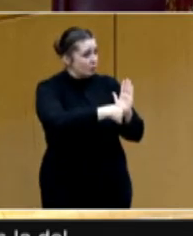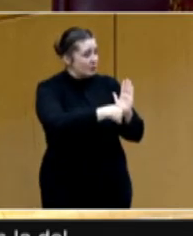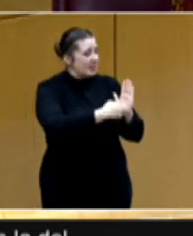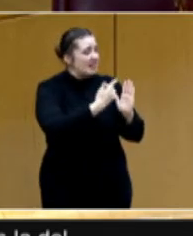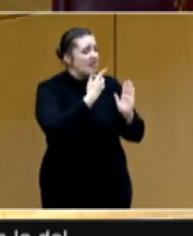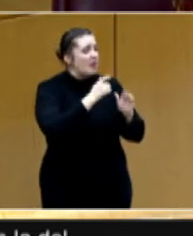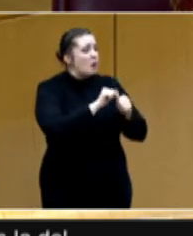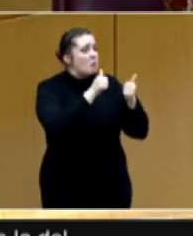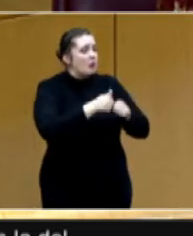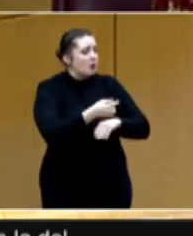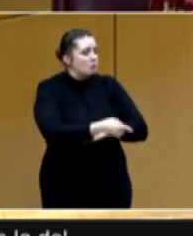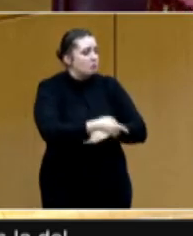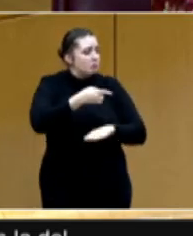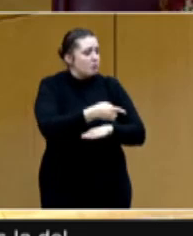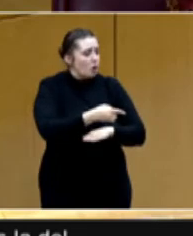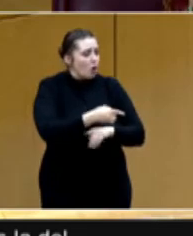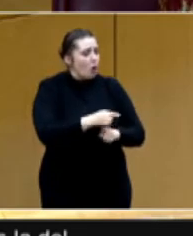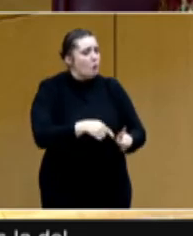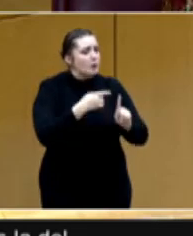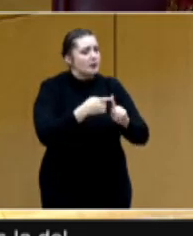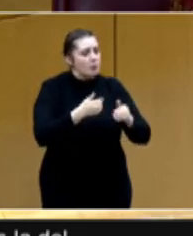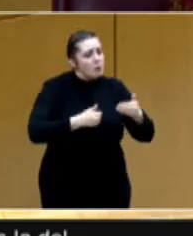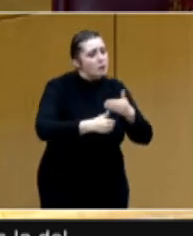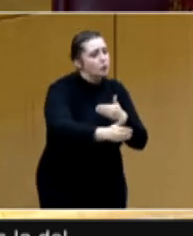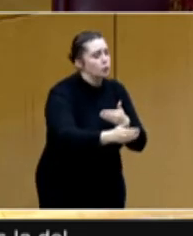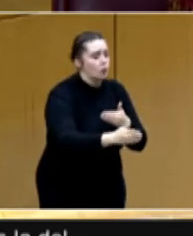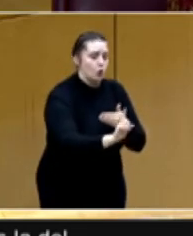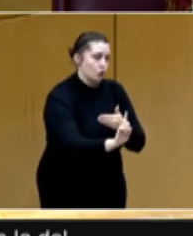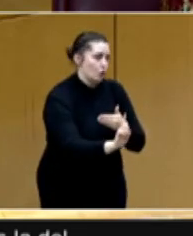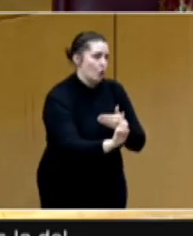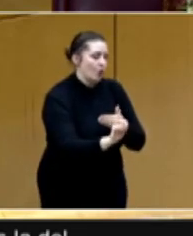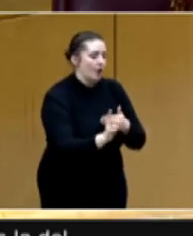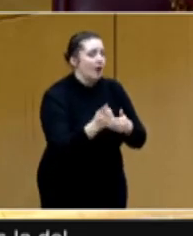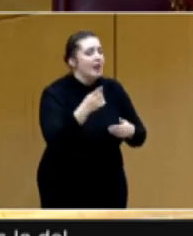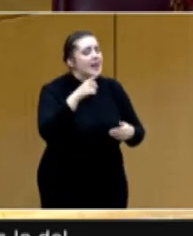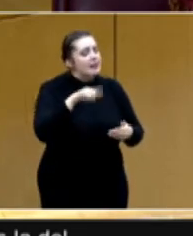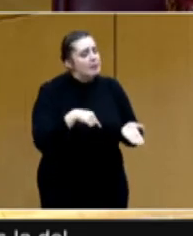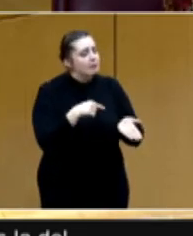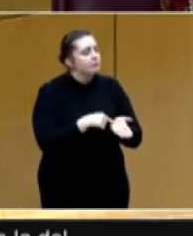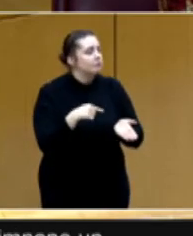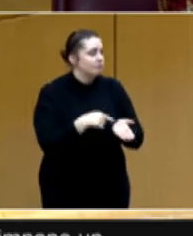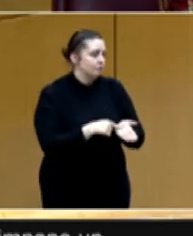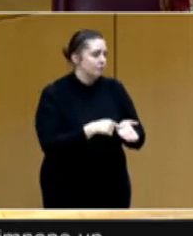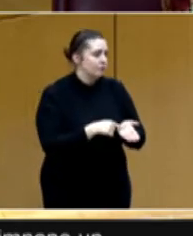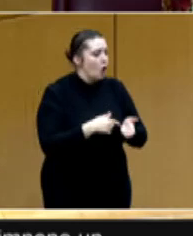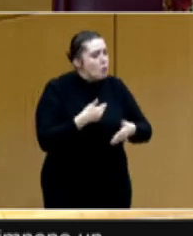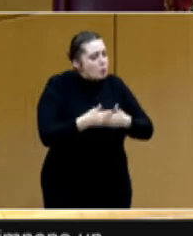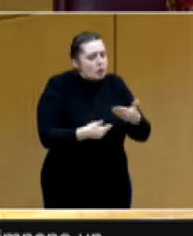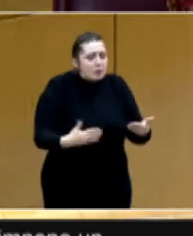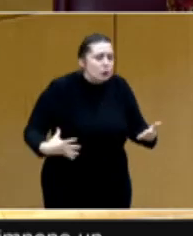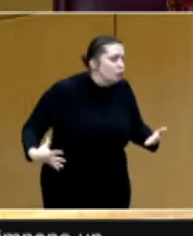modelo para futuro sino que también exige que todos los procedimientos